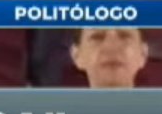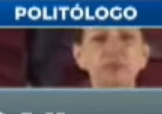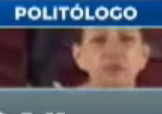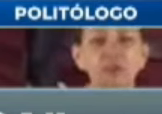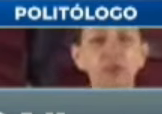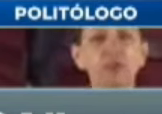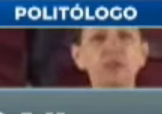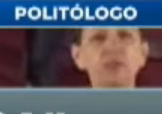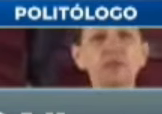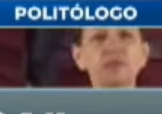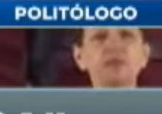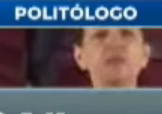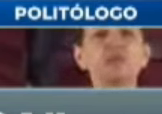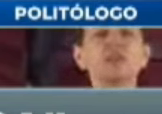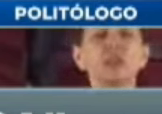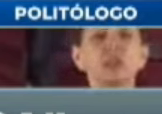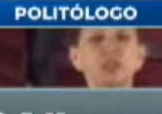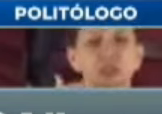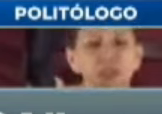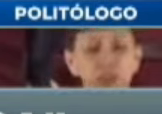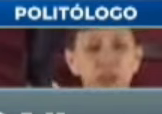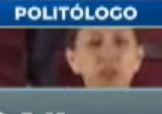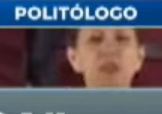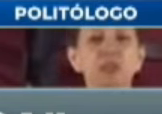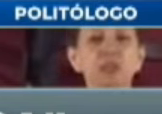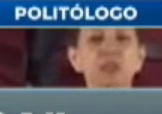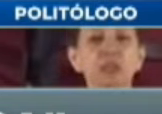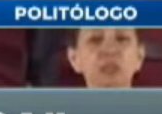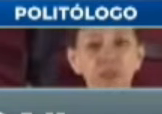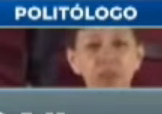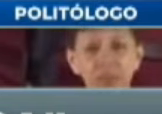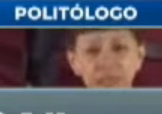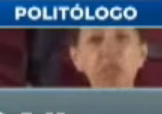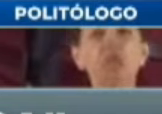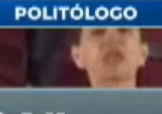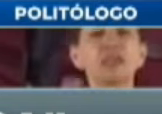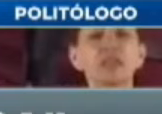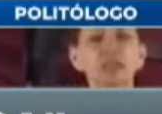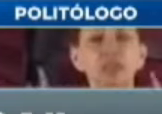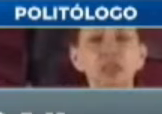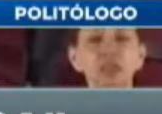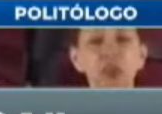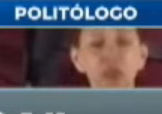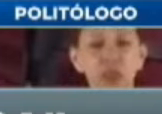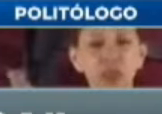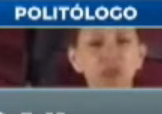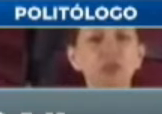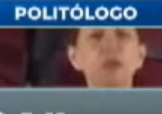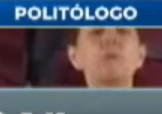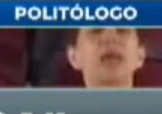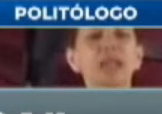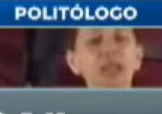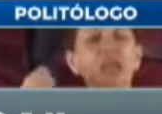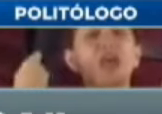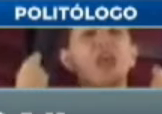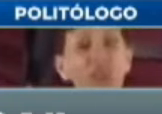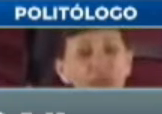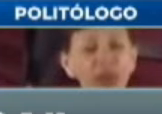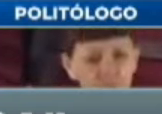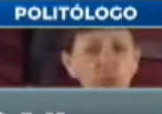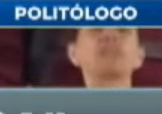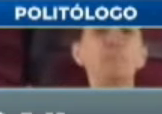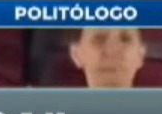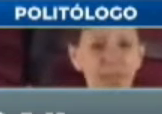política tradicional, los sucesivos gobiernos que cuando uno mira la película hemos empeorado en términos educativos, en